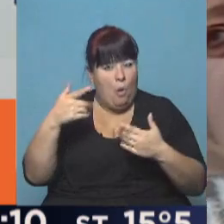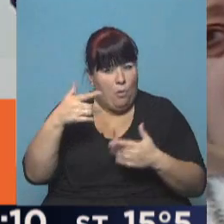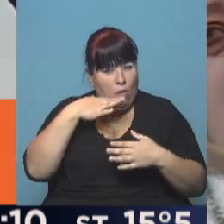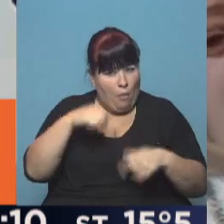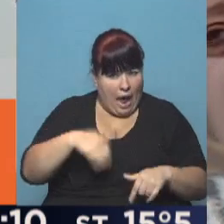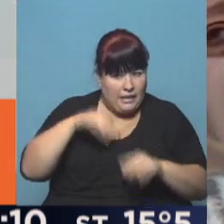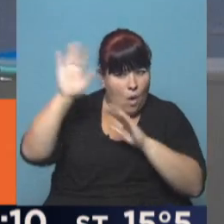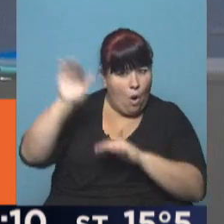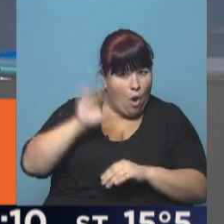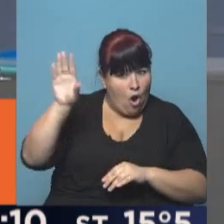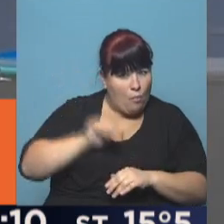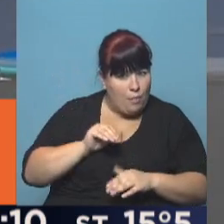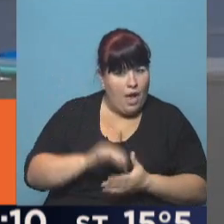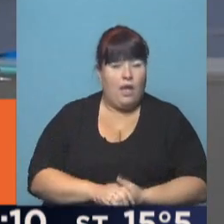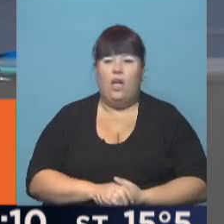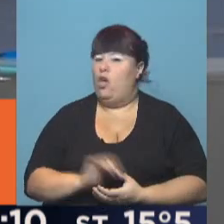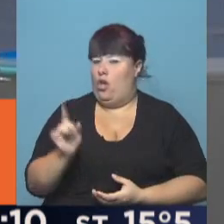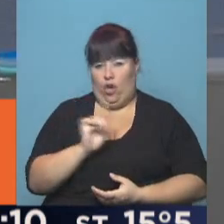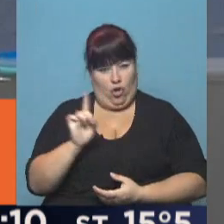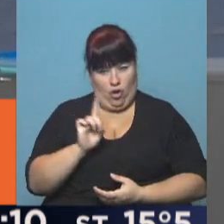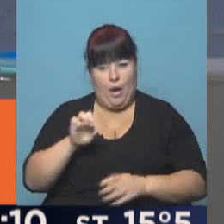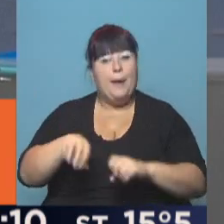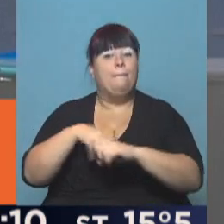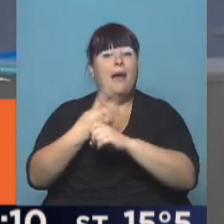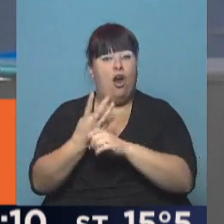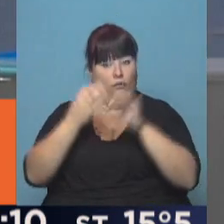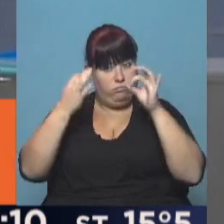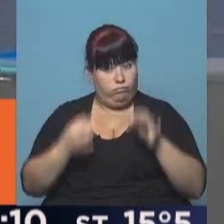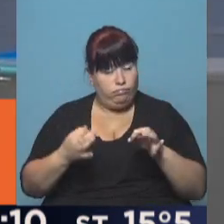aplicación en la Argentina? No, esencialmente el Mercosur